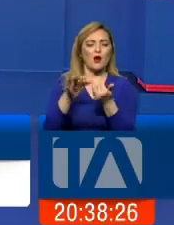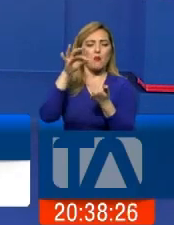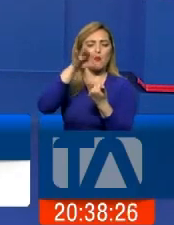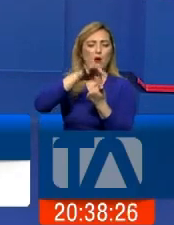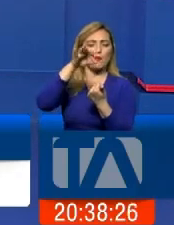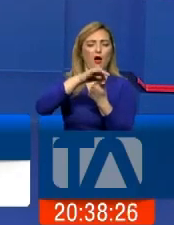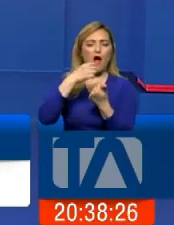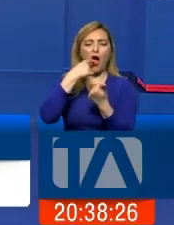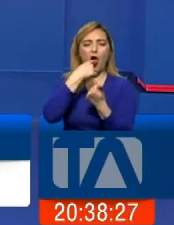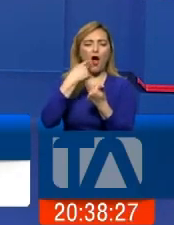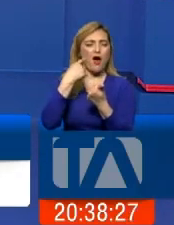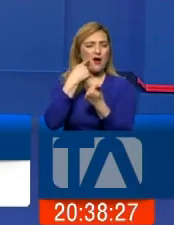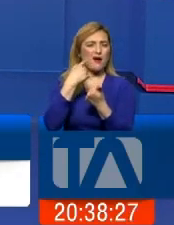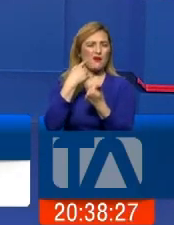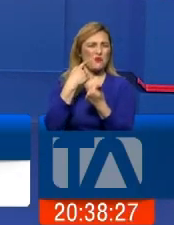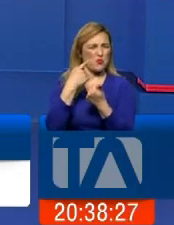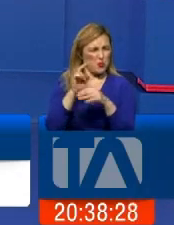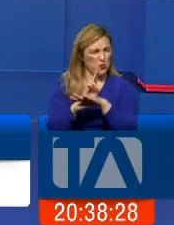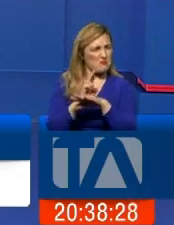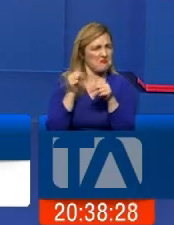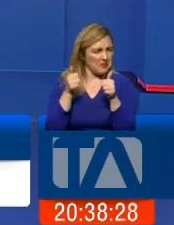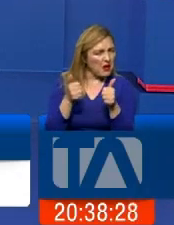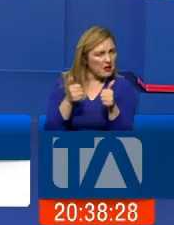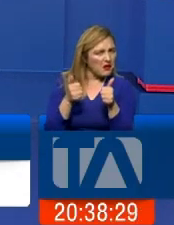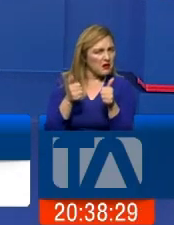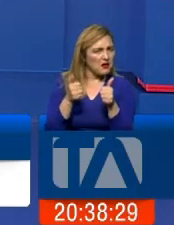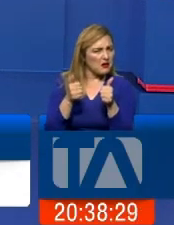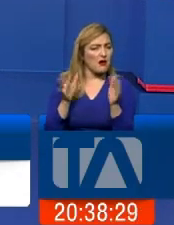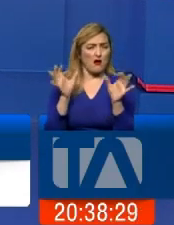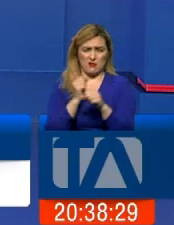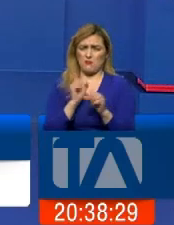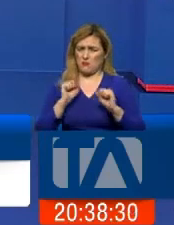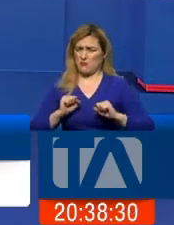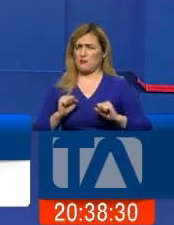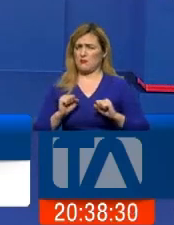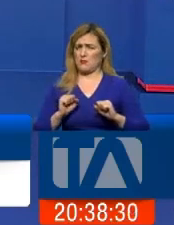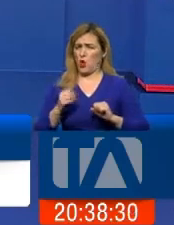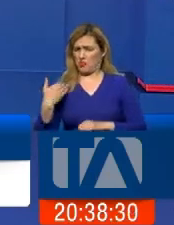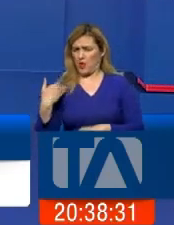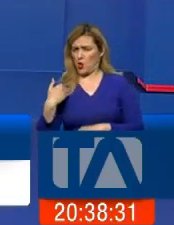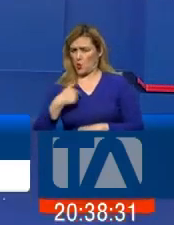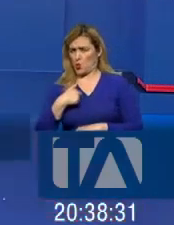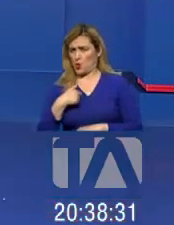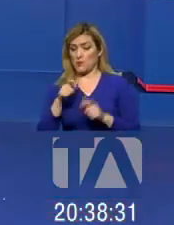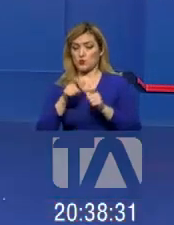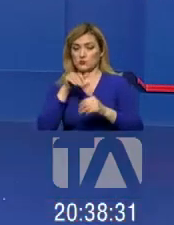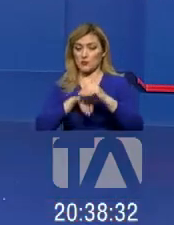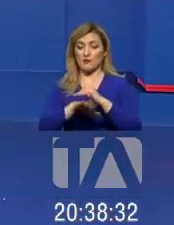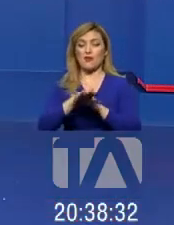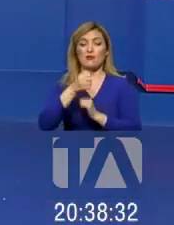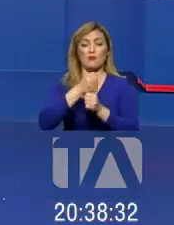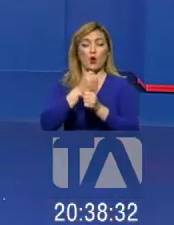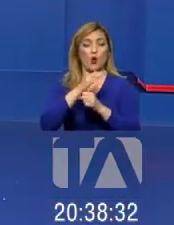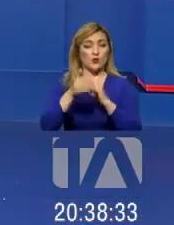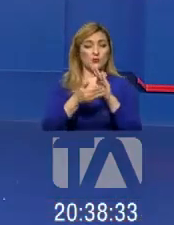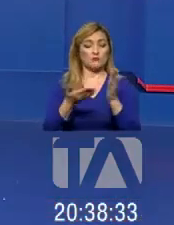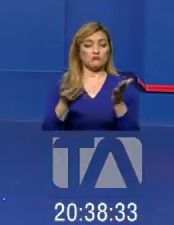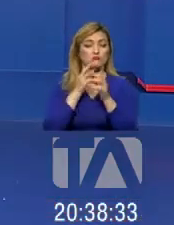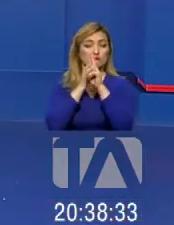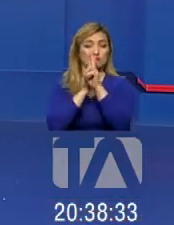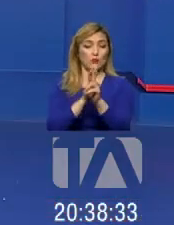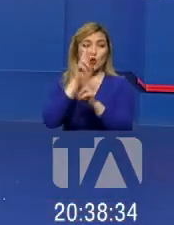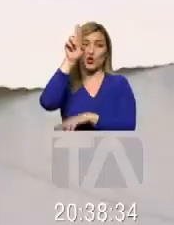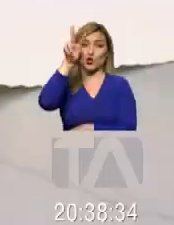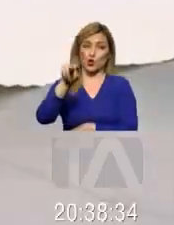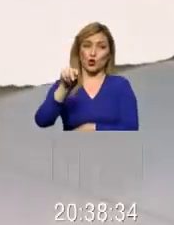comunidad. Mucha gente nos pregunta si es que estas pruebas rápidas se las tiene que hacer todo personal que ingresa a laborar nuevamente. La respuesta es